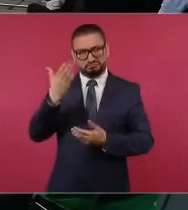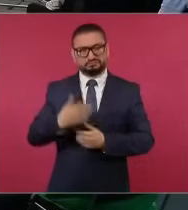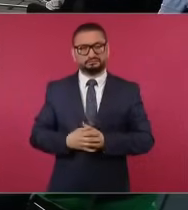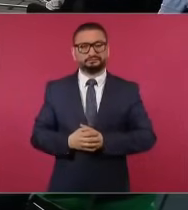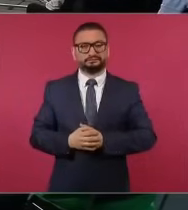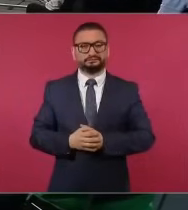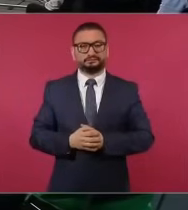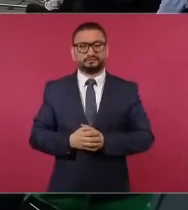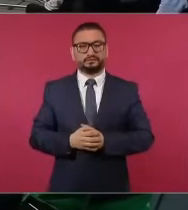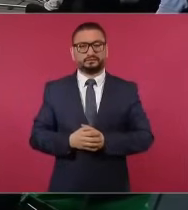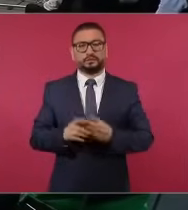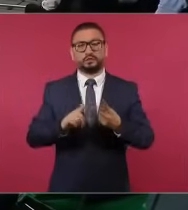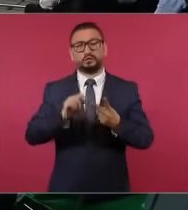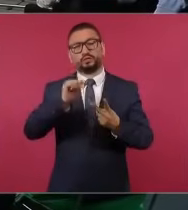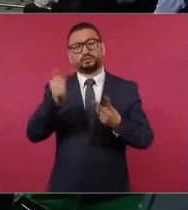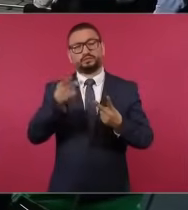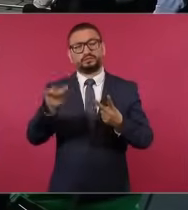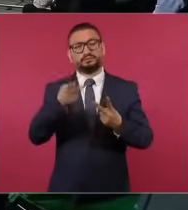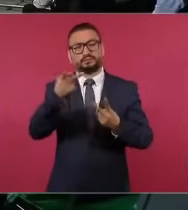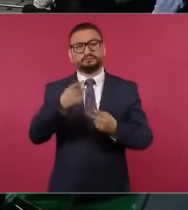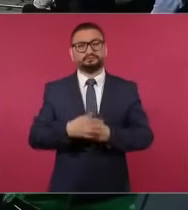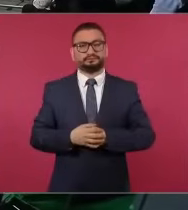Presidente, y en el segundo planteamiento, si me permite,